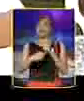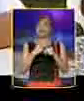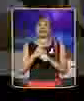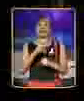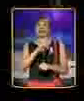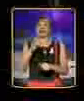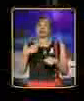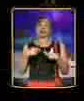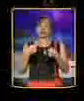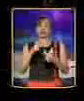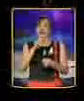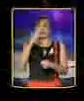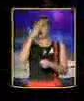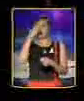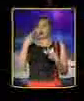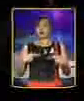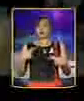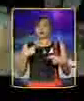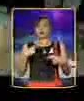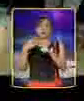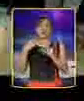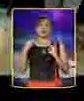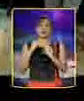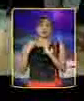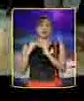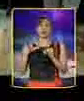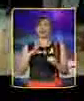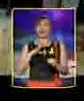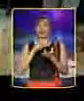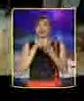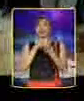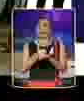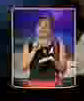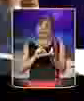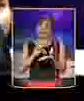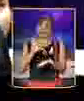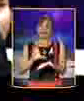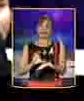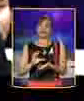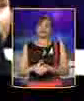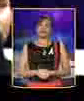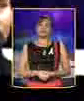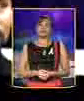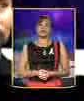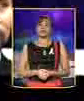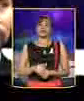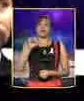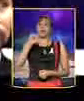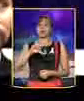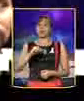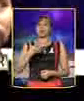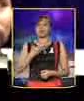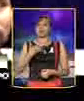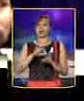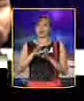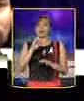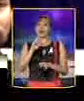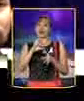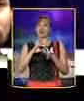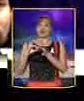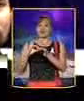reciben este reconocimiento personas e instituciones comprometidas con la discapacidad. Hoy tenemos una red